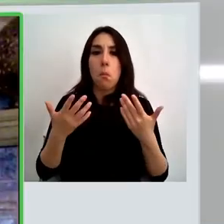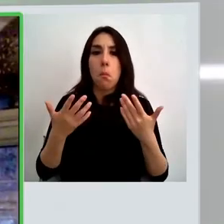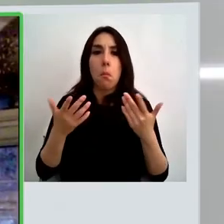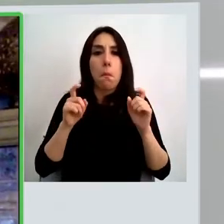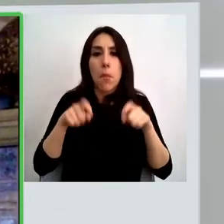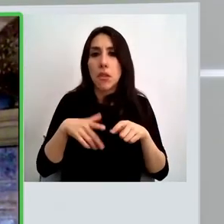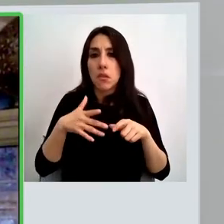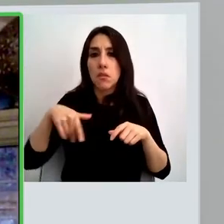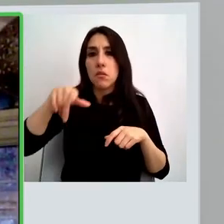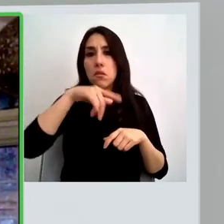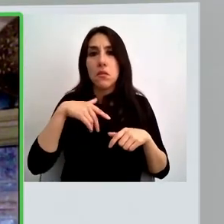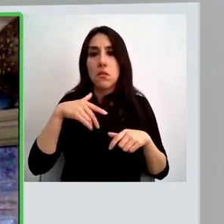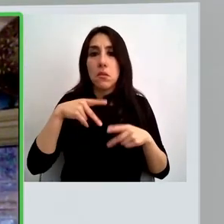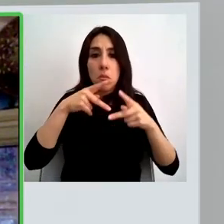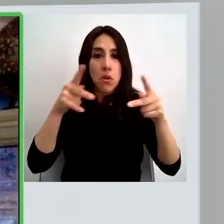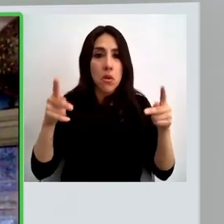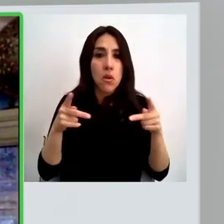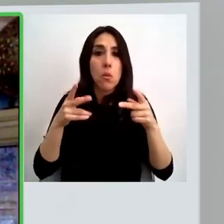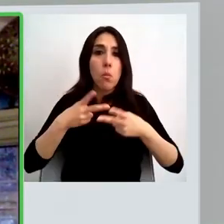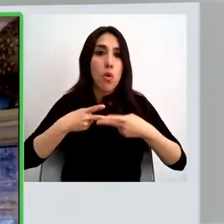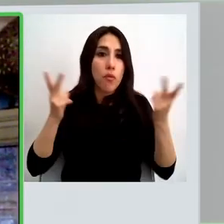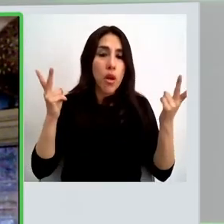por supuesto